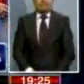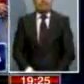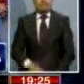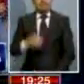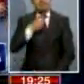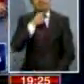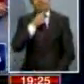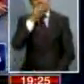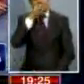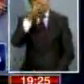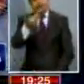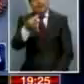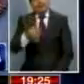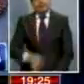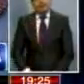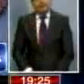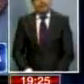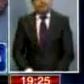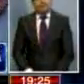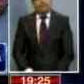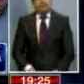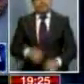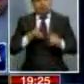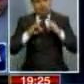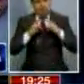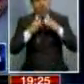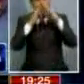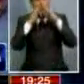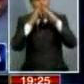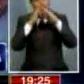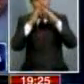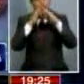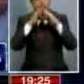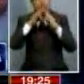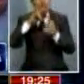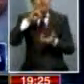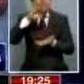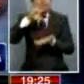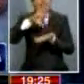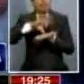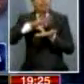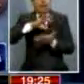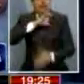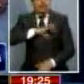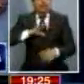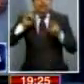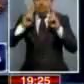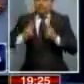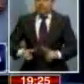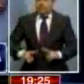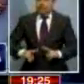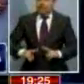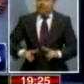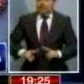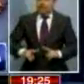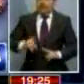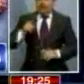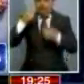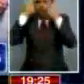Quiero decirles que vamos a construir un país en paz, un país donde premiemos el